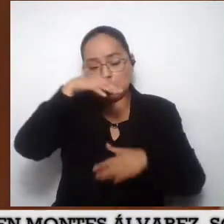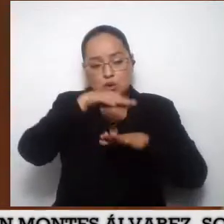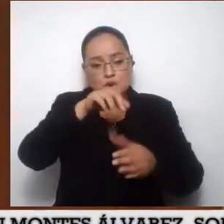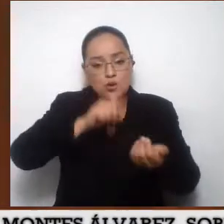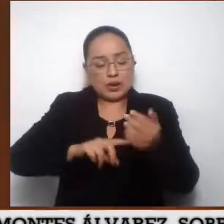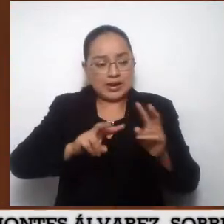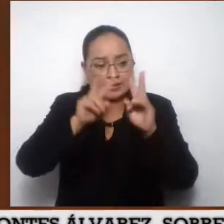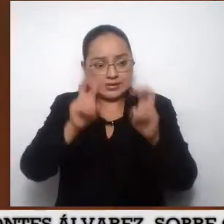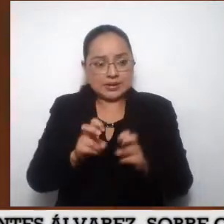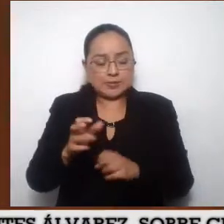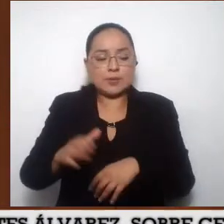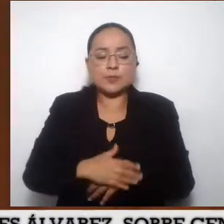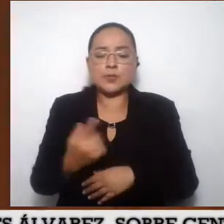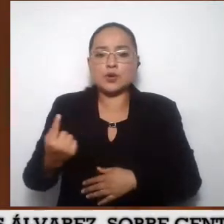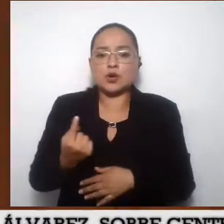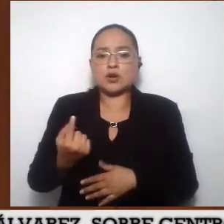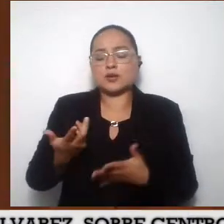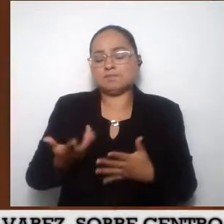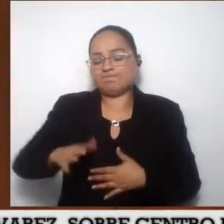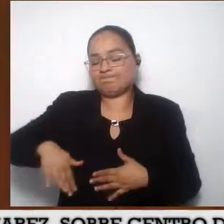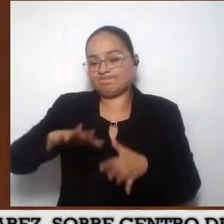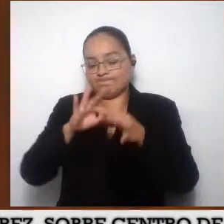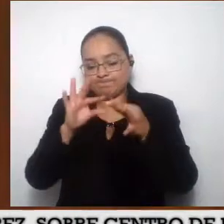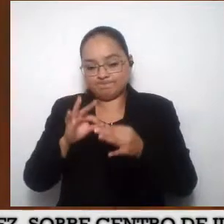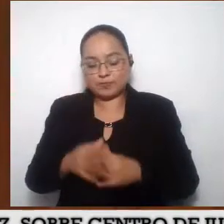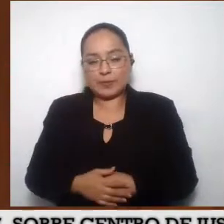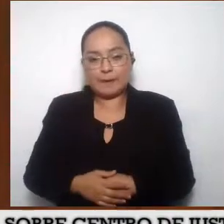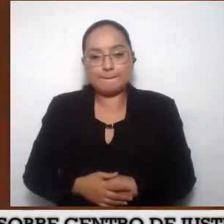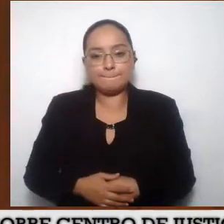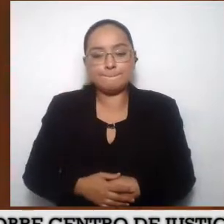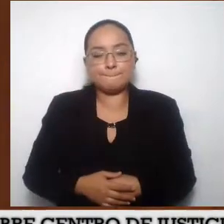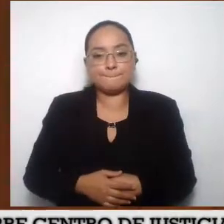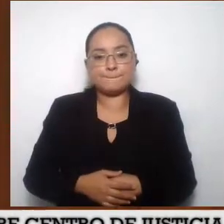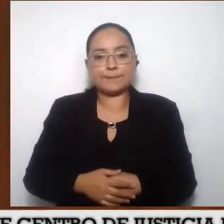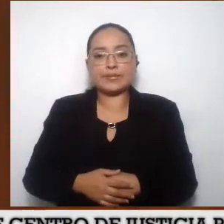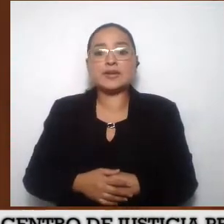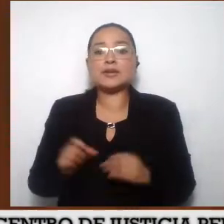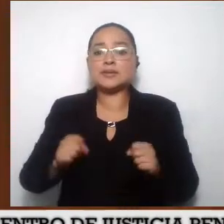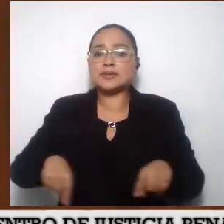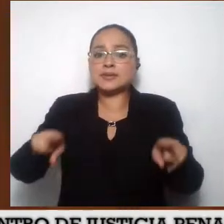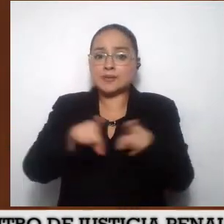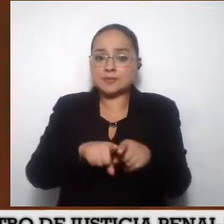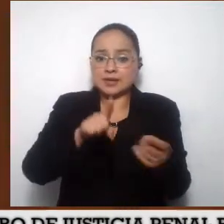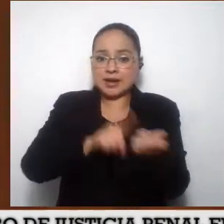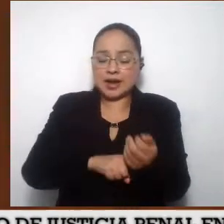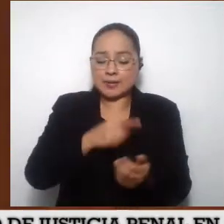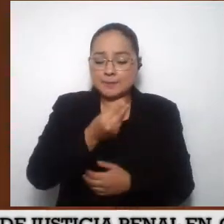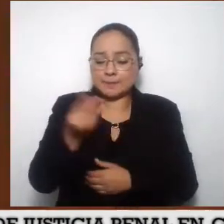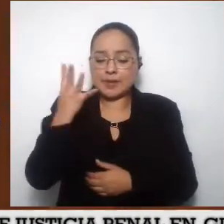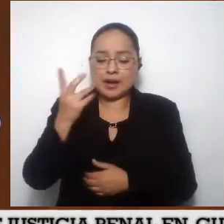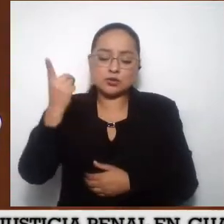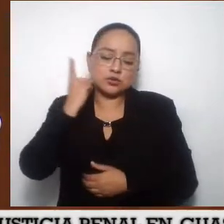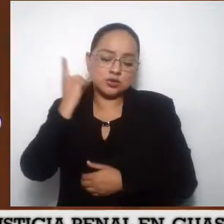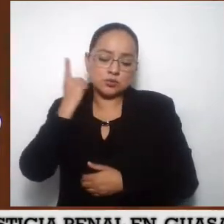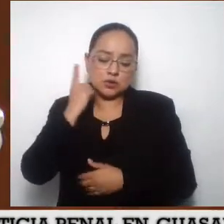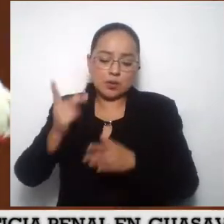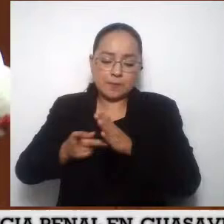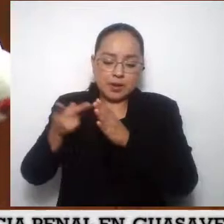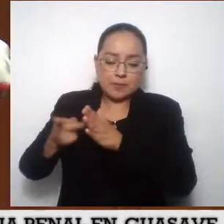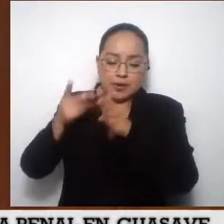el sentido antes comentado, pero también lo han hecho otros diputados de diferentes